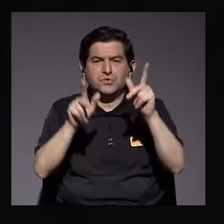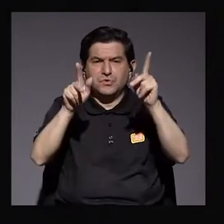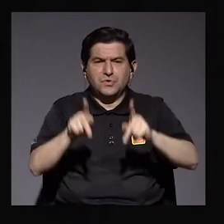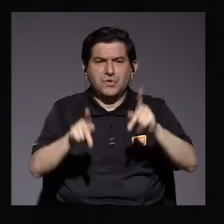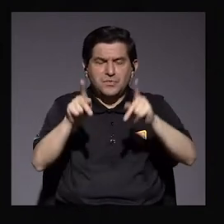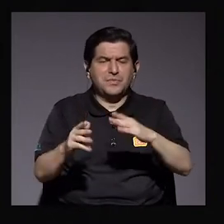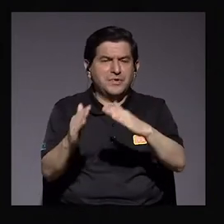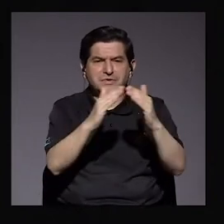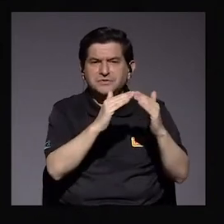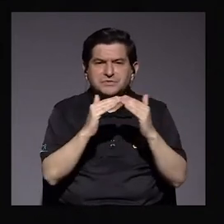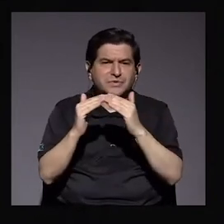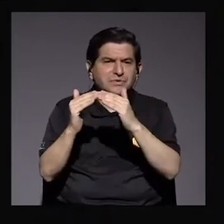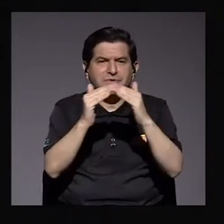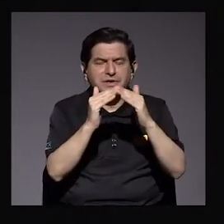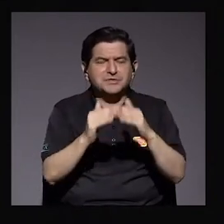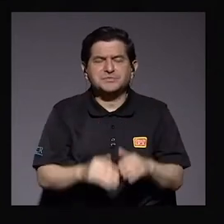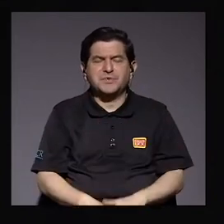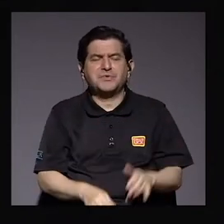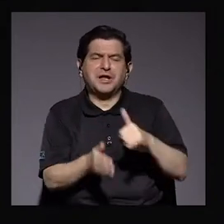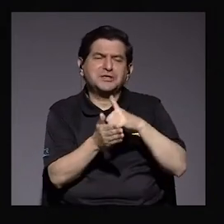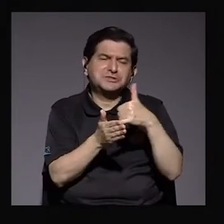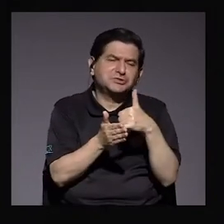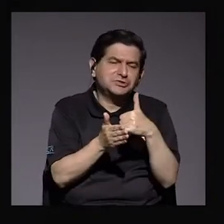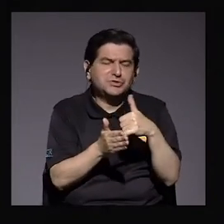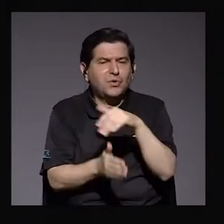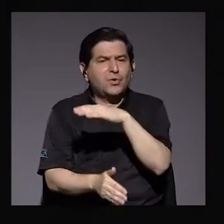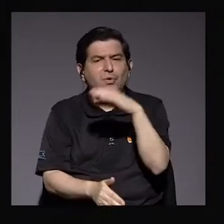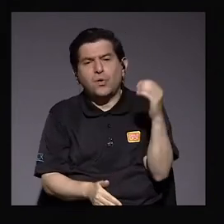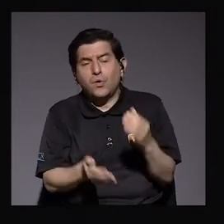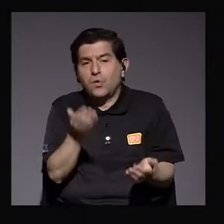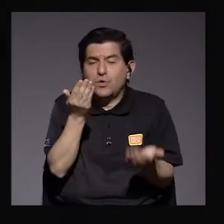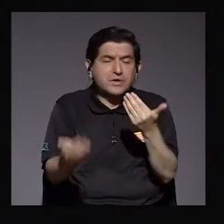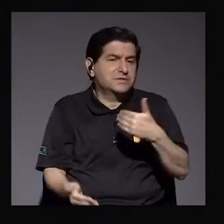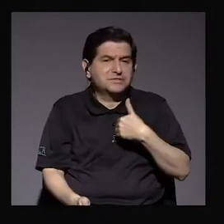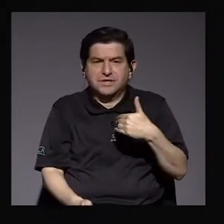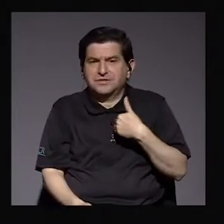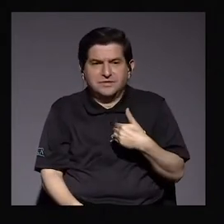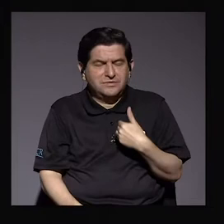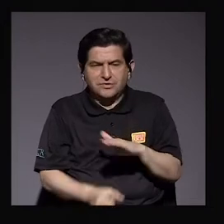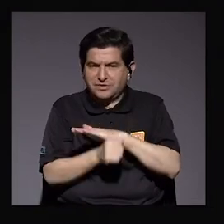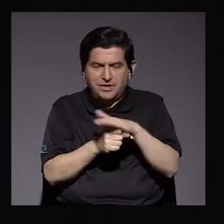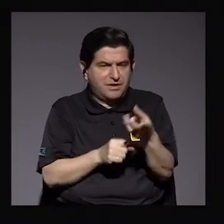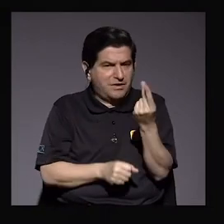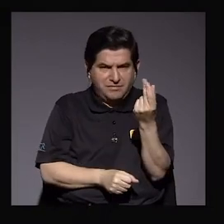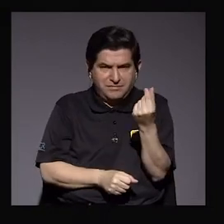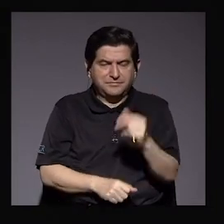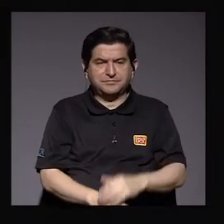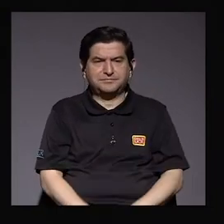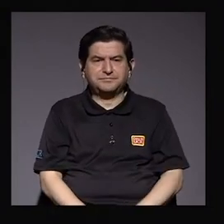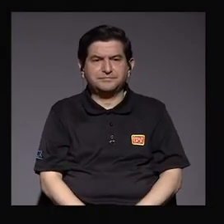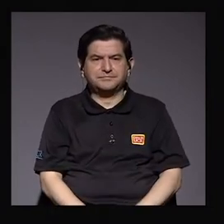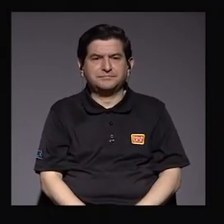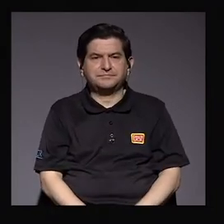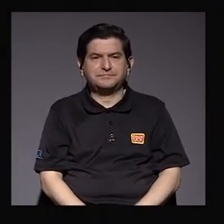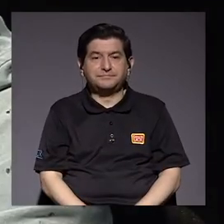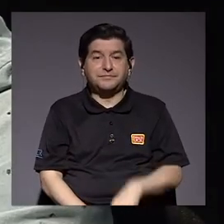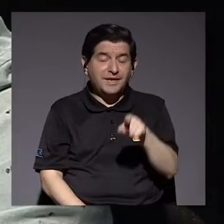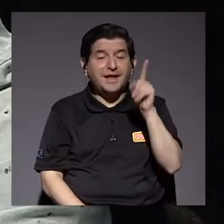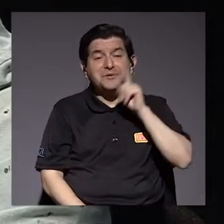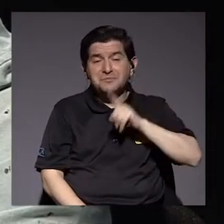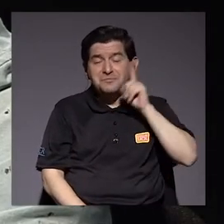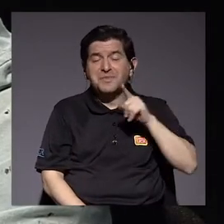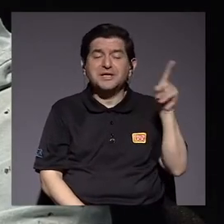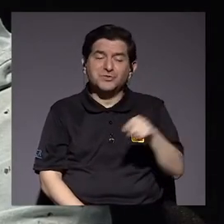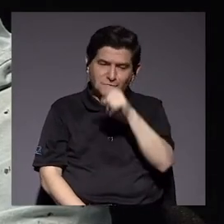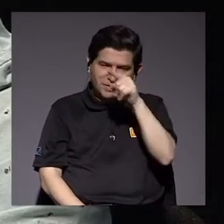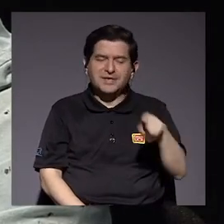para una población vulnerable o que es para una población que no tiene suficientes recursos económicos. Eso es un